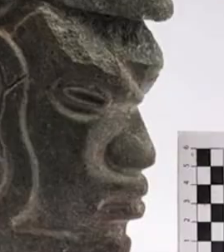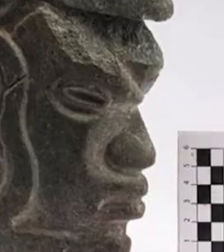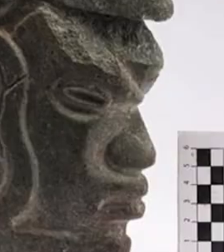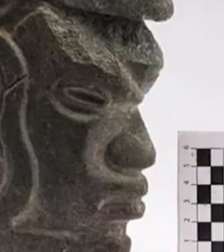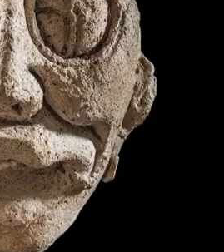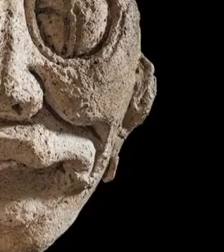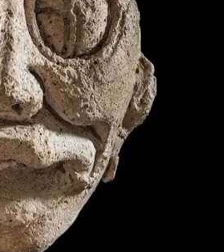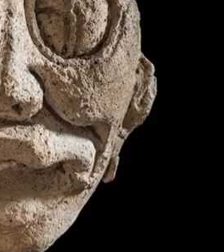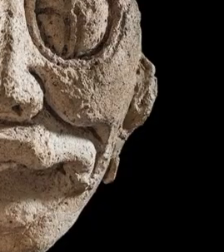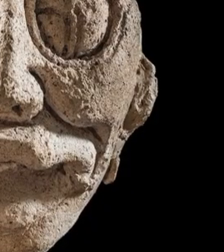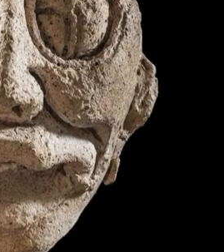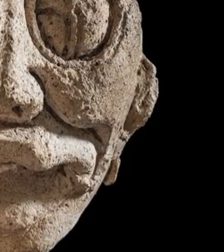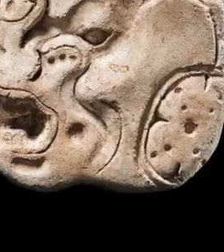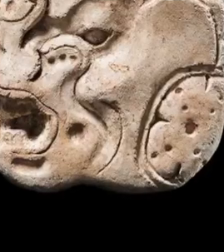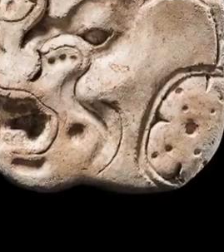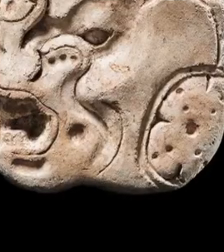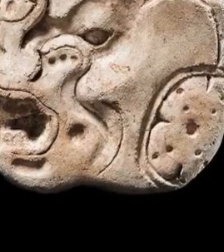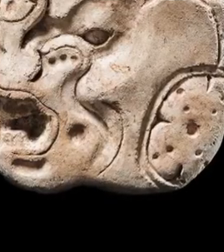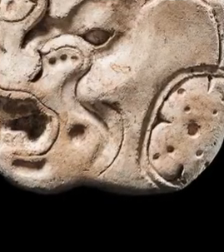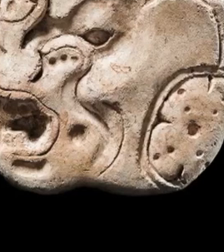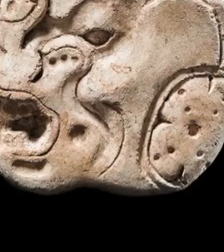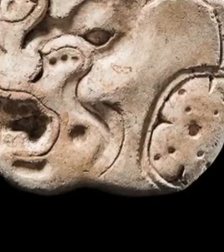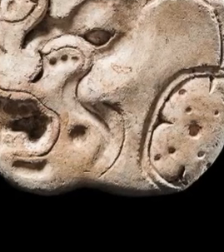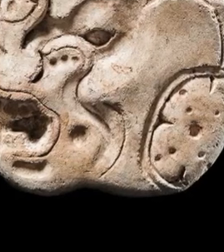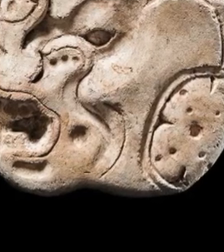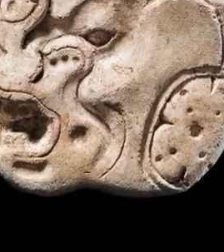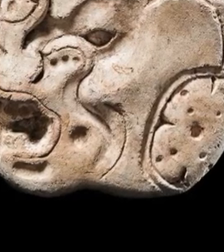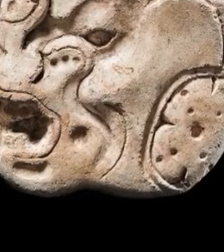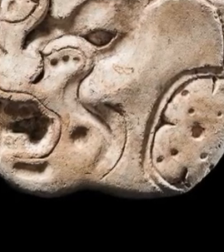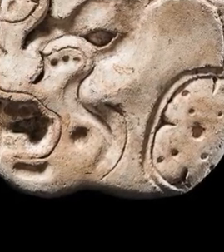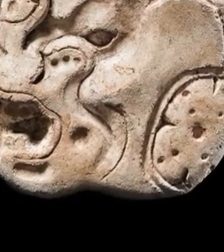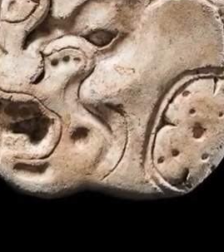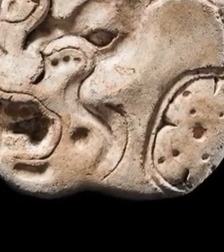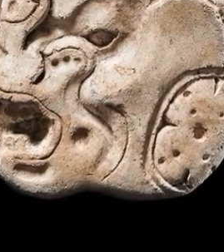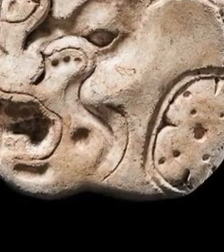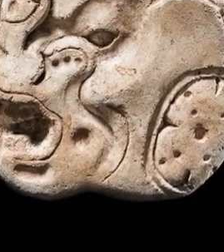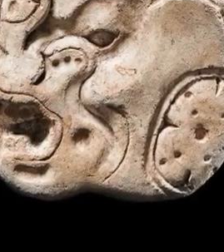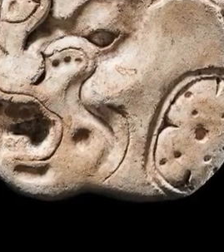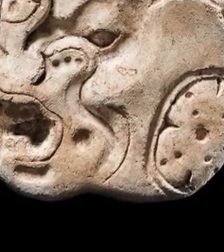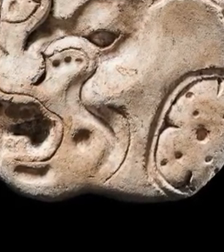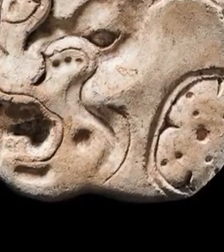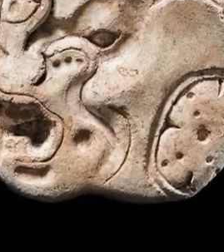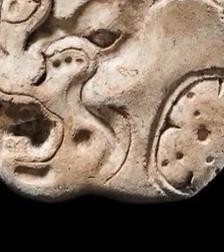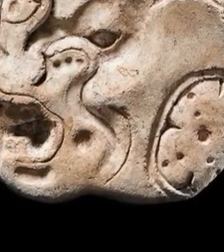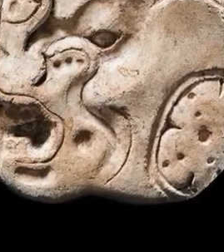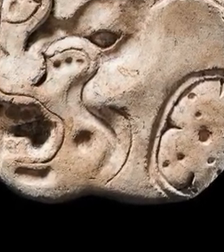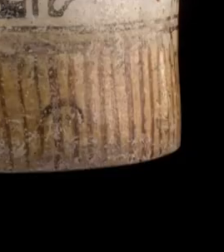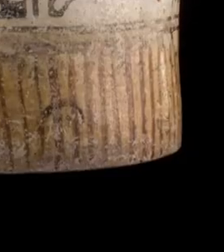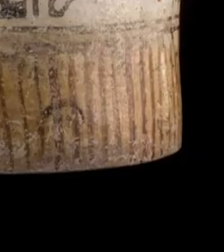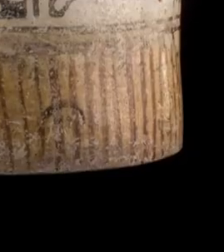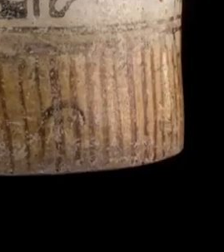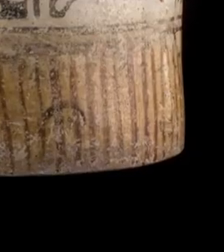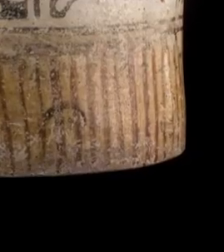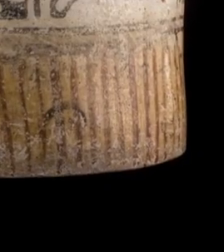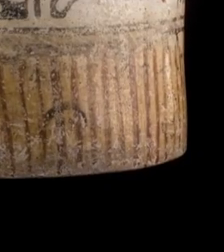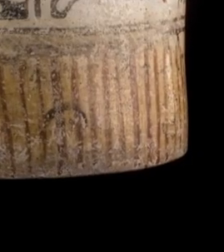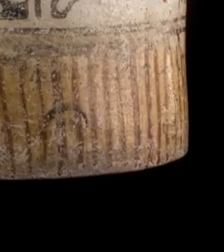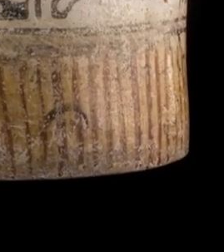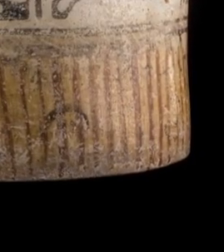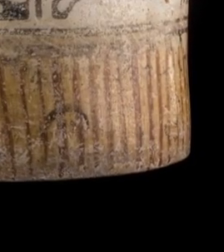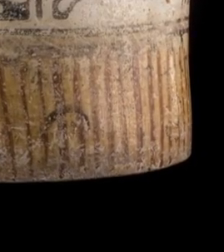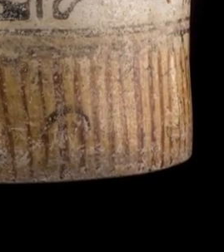pueden representar palabras, conceptos, pero también sonidos, de manera que con la escritura maya se